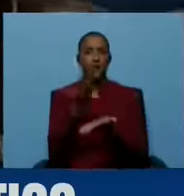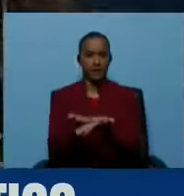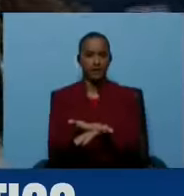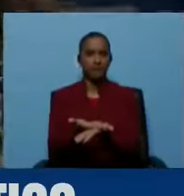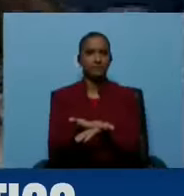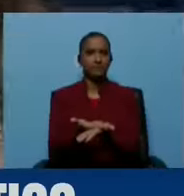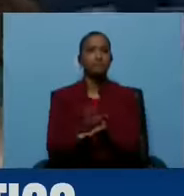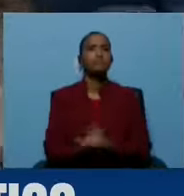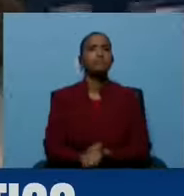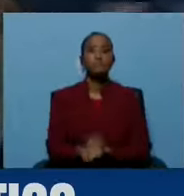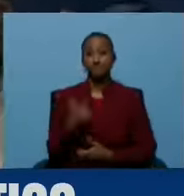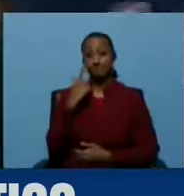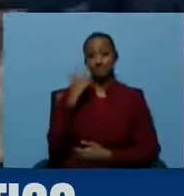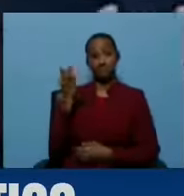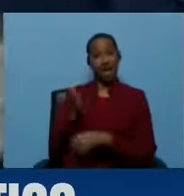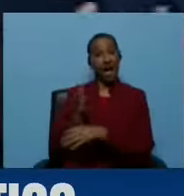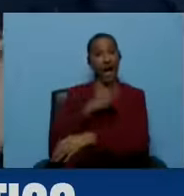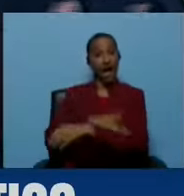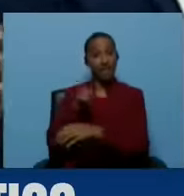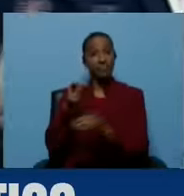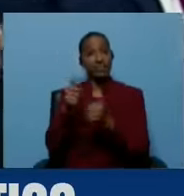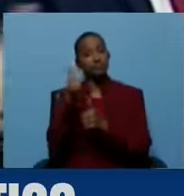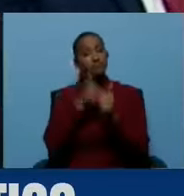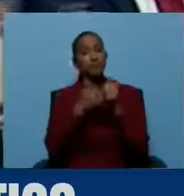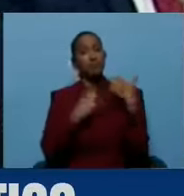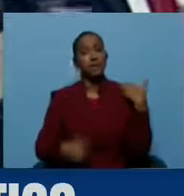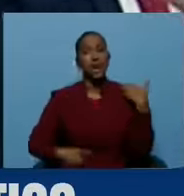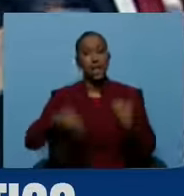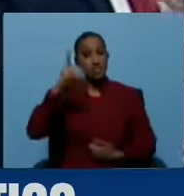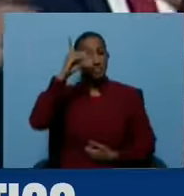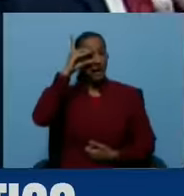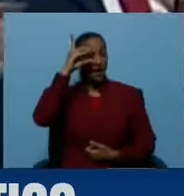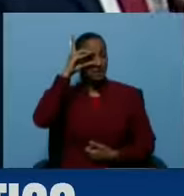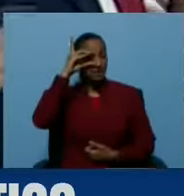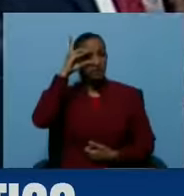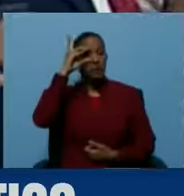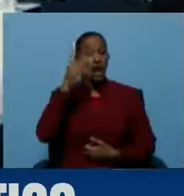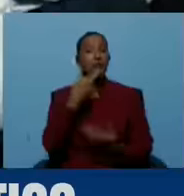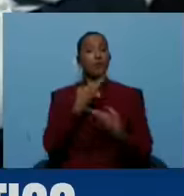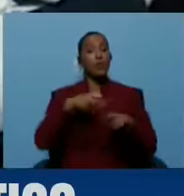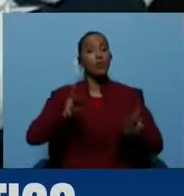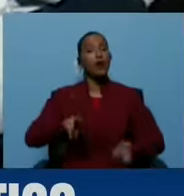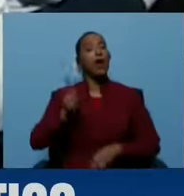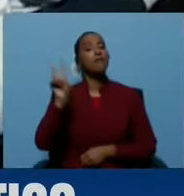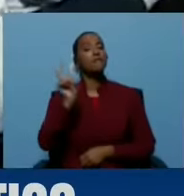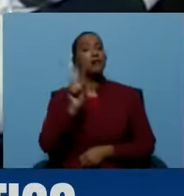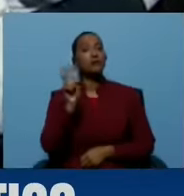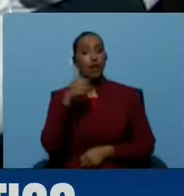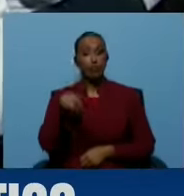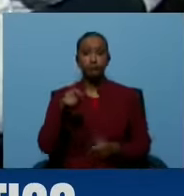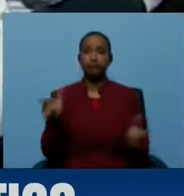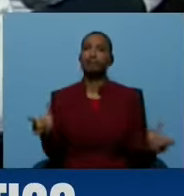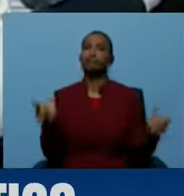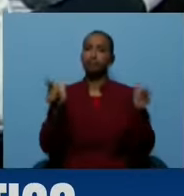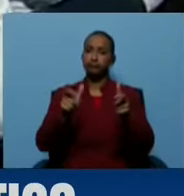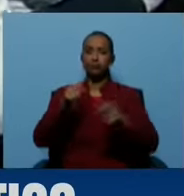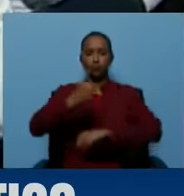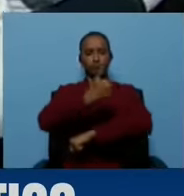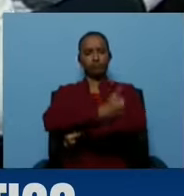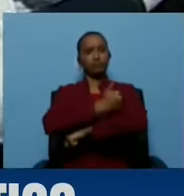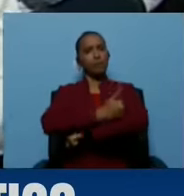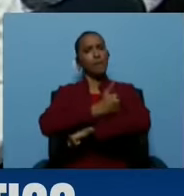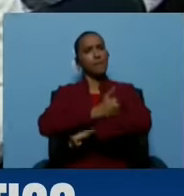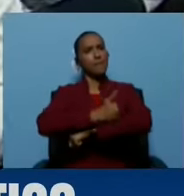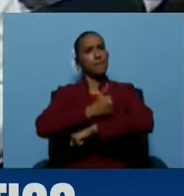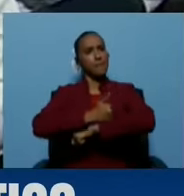Bien, acabamos de escuchar la intervención de la vicepresidenta ejecutiva de la República, doctora Delcy Rodríguez, durante esta reunión con el cuerpo diplomático